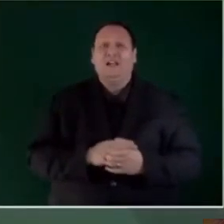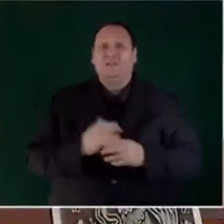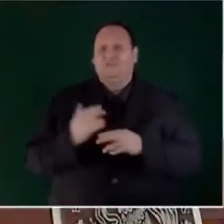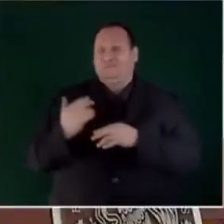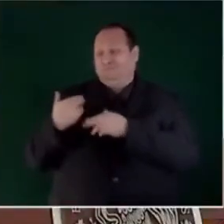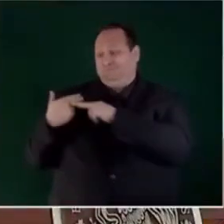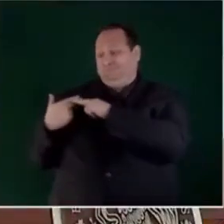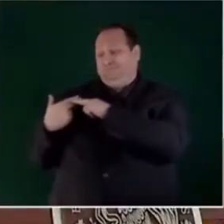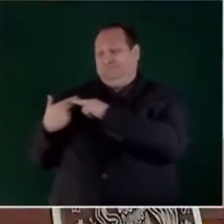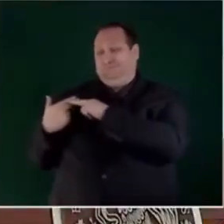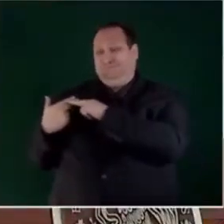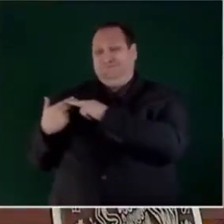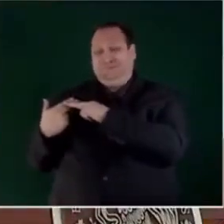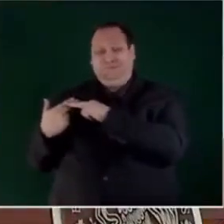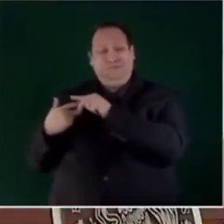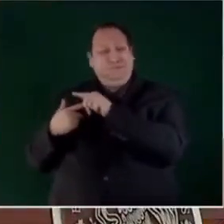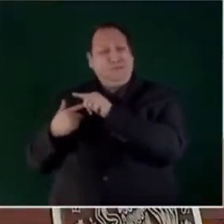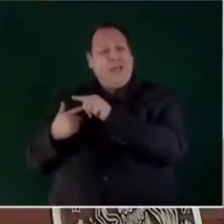permaneció